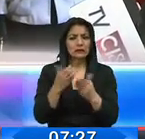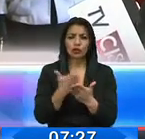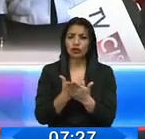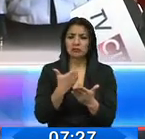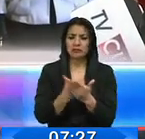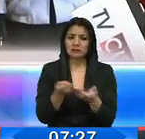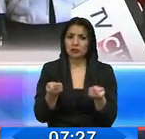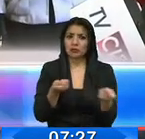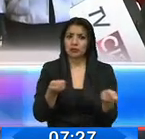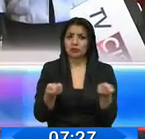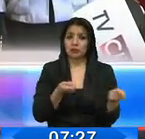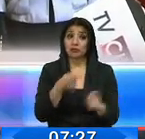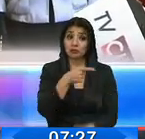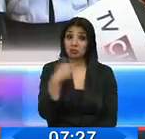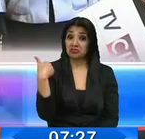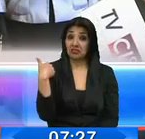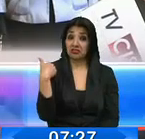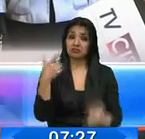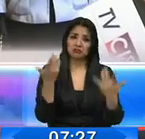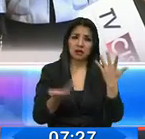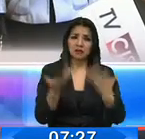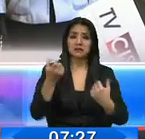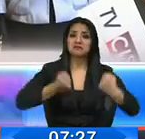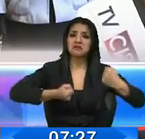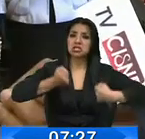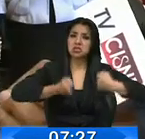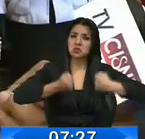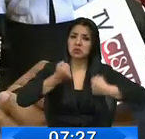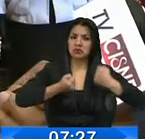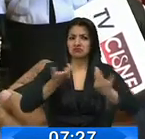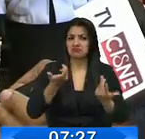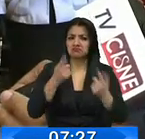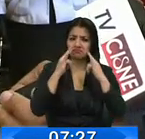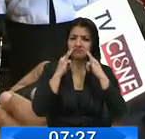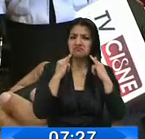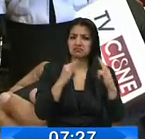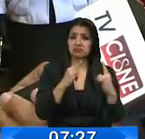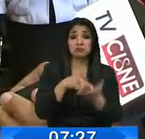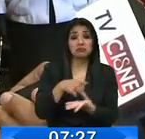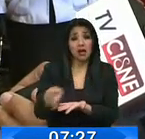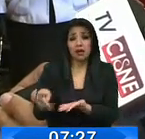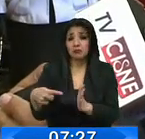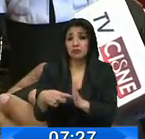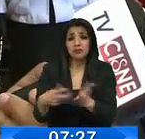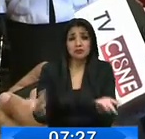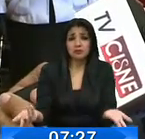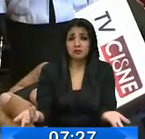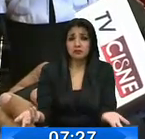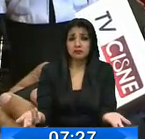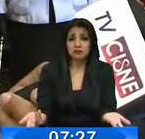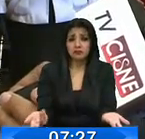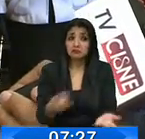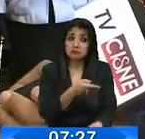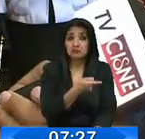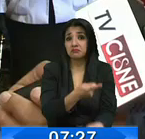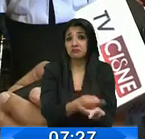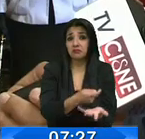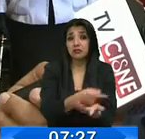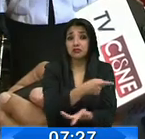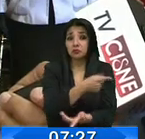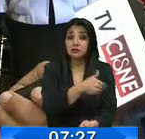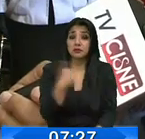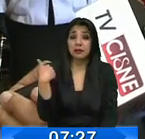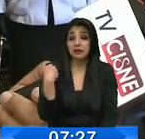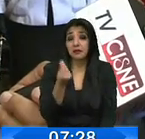de que aquellos que tenemos la posibilidad de tener vehículos de cierta gama tengamos que pagar lo que corresponda y que